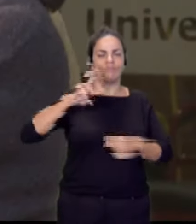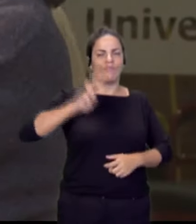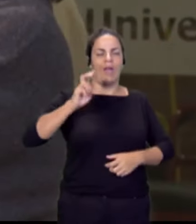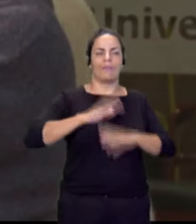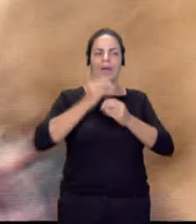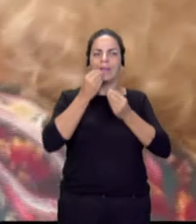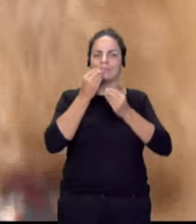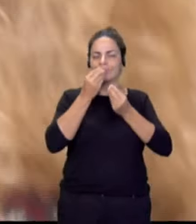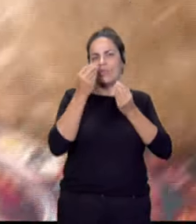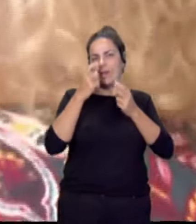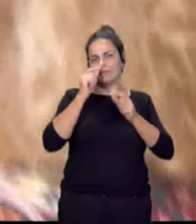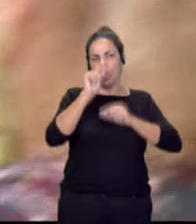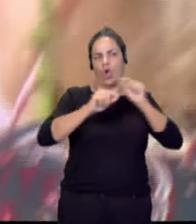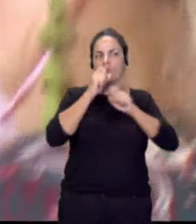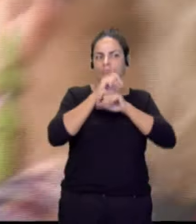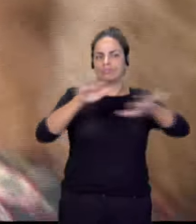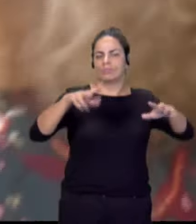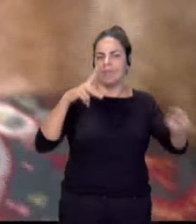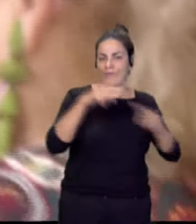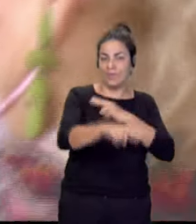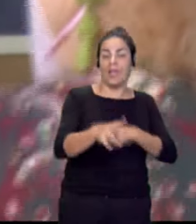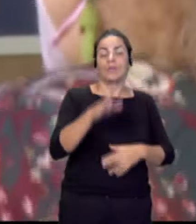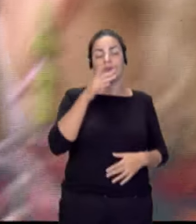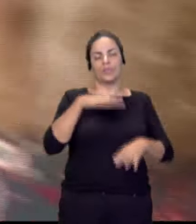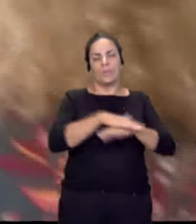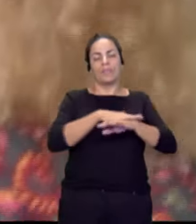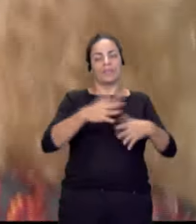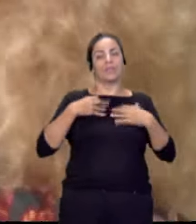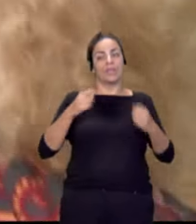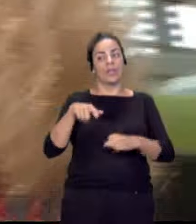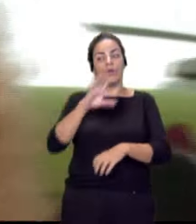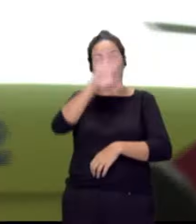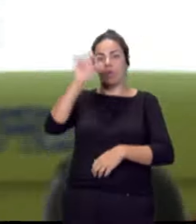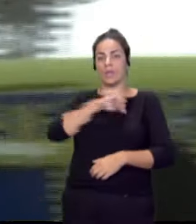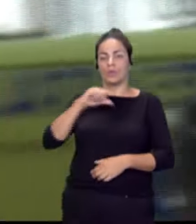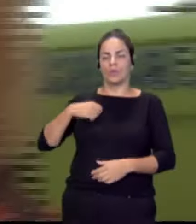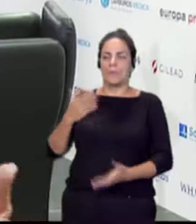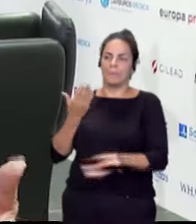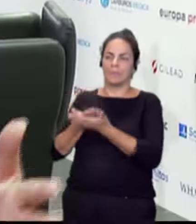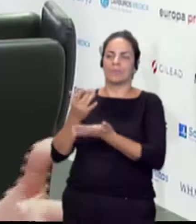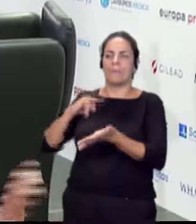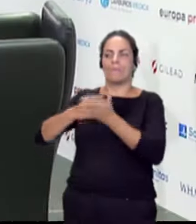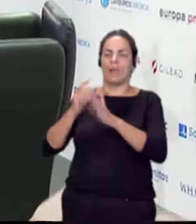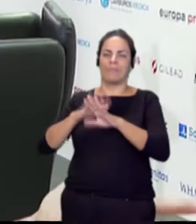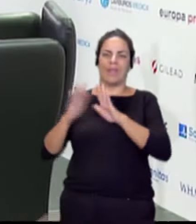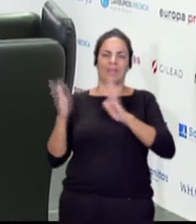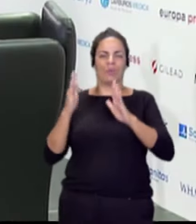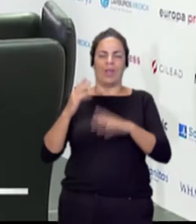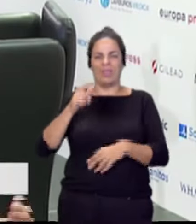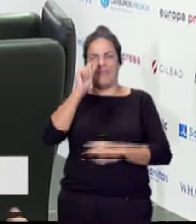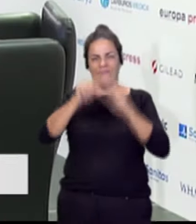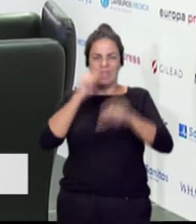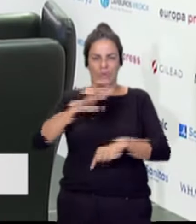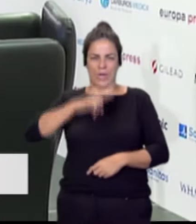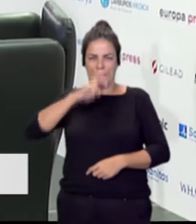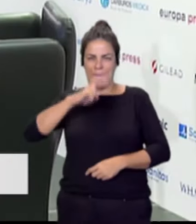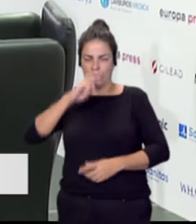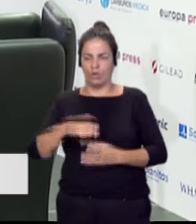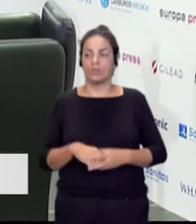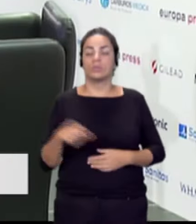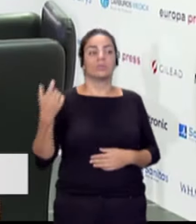el Ministerio de Sanidad presenta hoy a las comunidades autónomas su plan para la temporada de virus respiratorio. La pandemia puso de manifiesto que la unión de todas